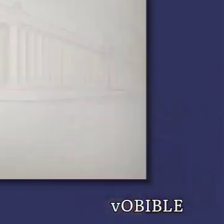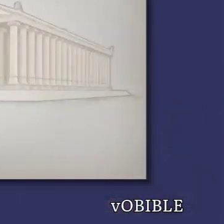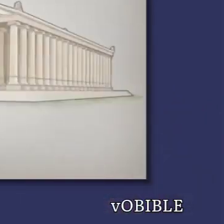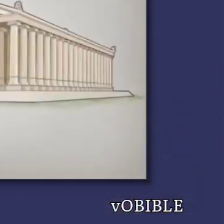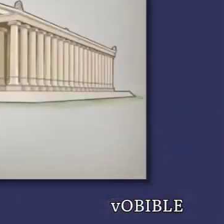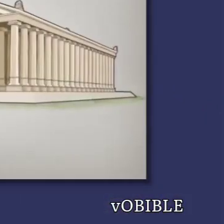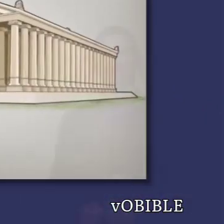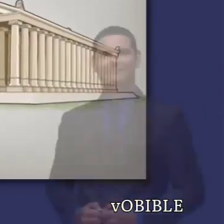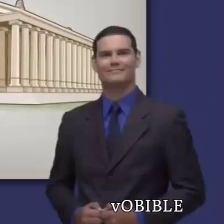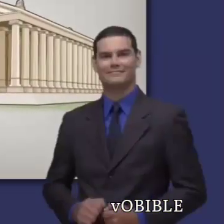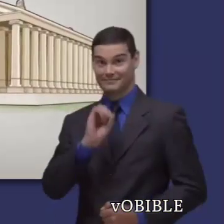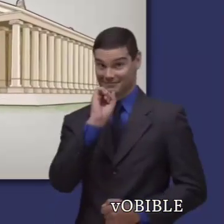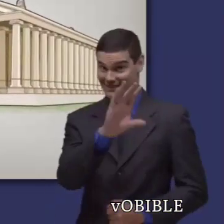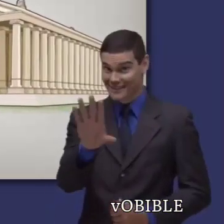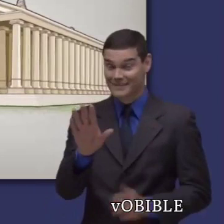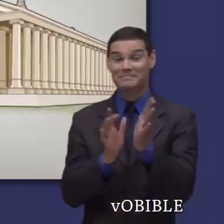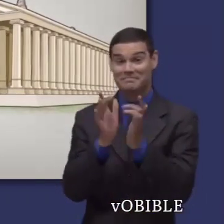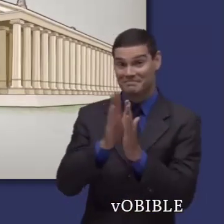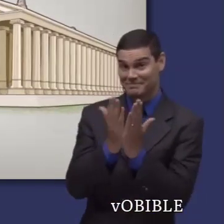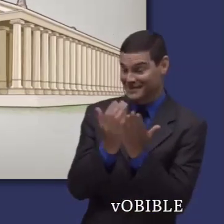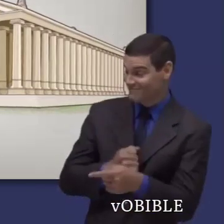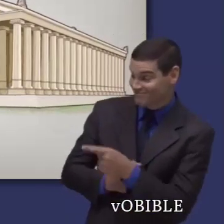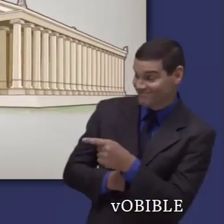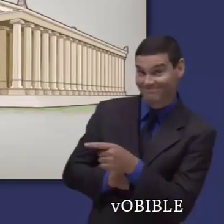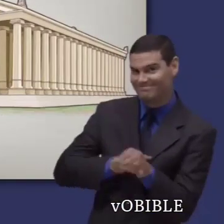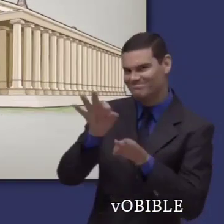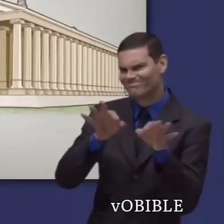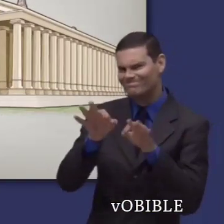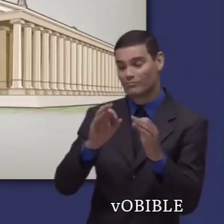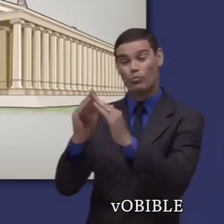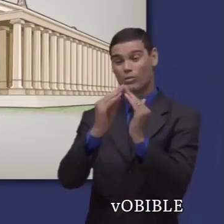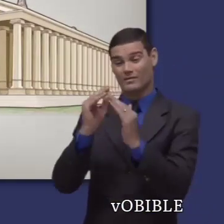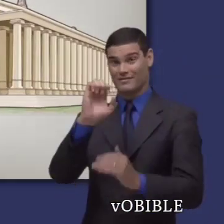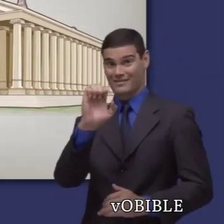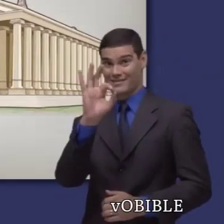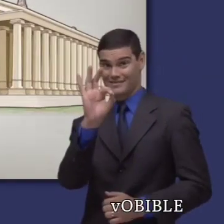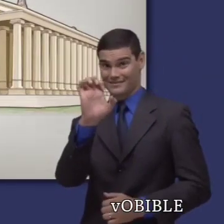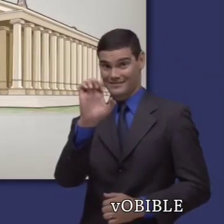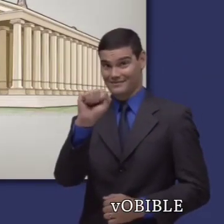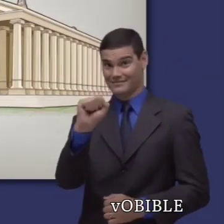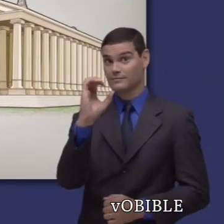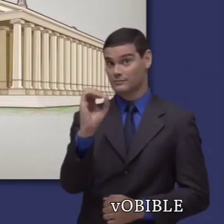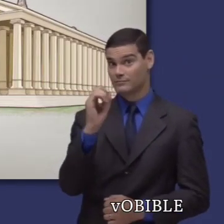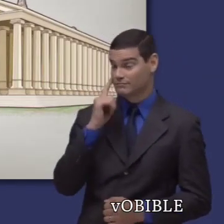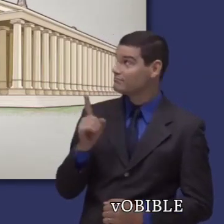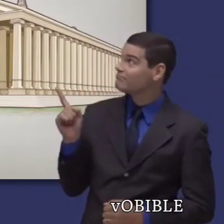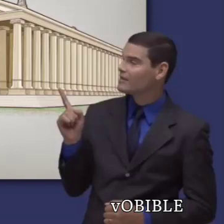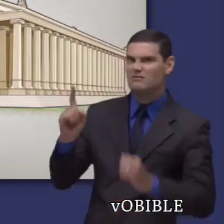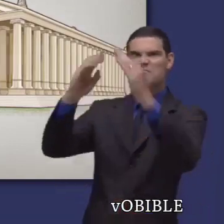¿Lo sabía? La ciudad de Éfeso era famosa por el imponente templo dedicado a la diosa Ártemis.